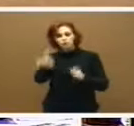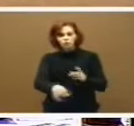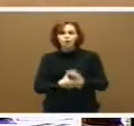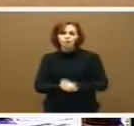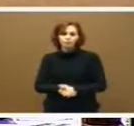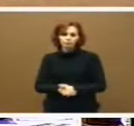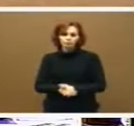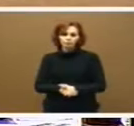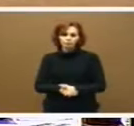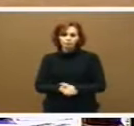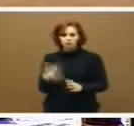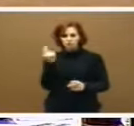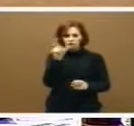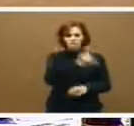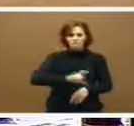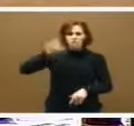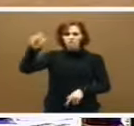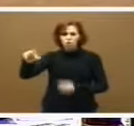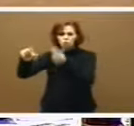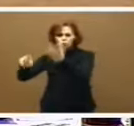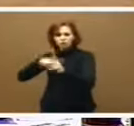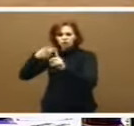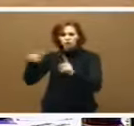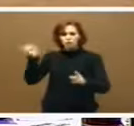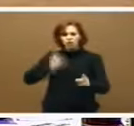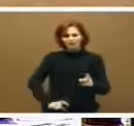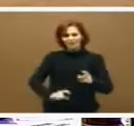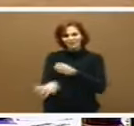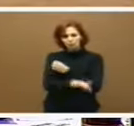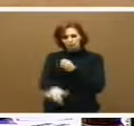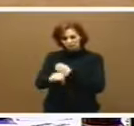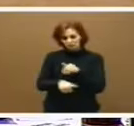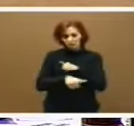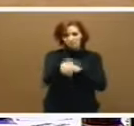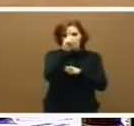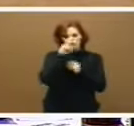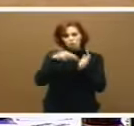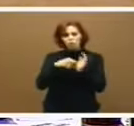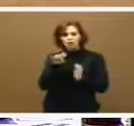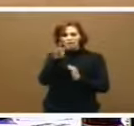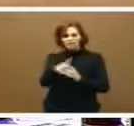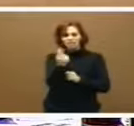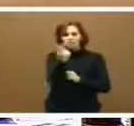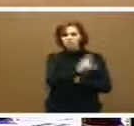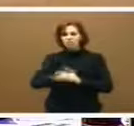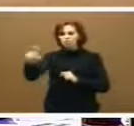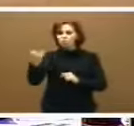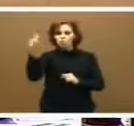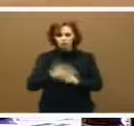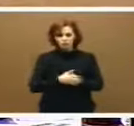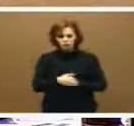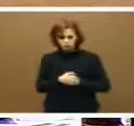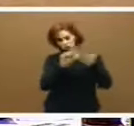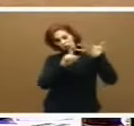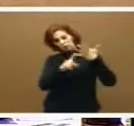¿qué cantidad va a destinar la Junta de Extremadura al pago de la renta básica en el año 2014, formulada por doña María Isabel Gil Rosiña? Quinta